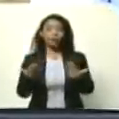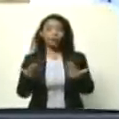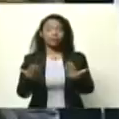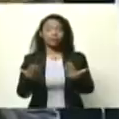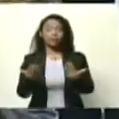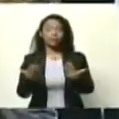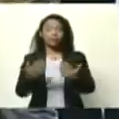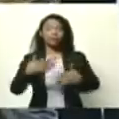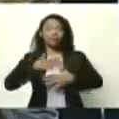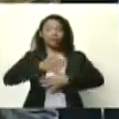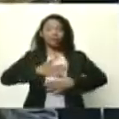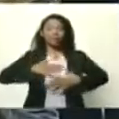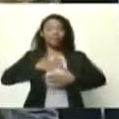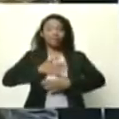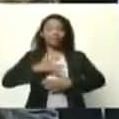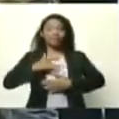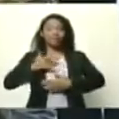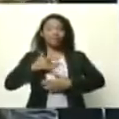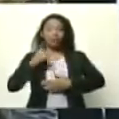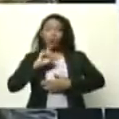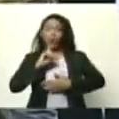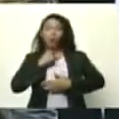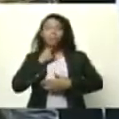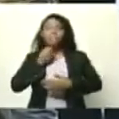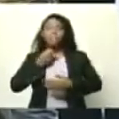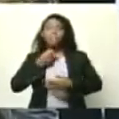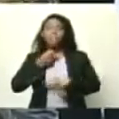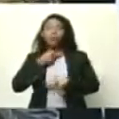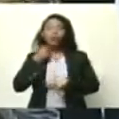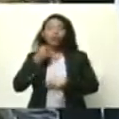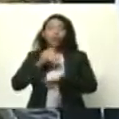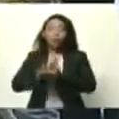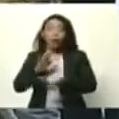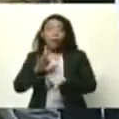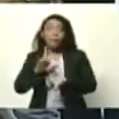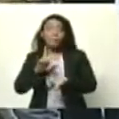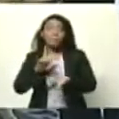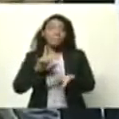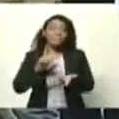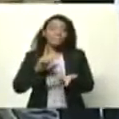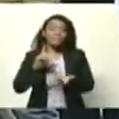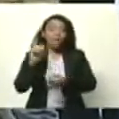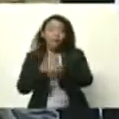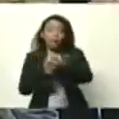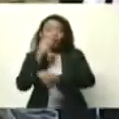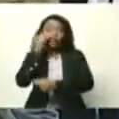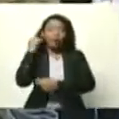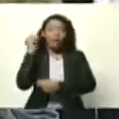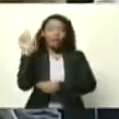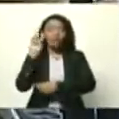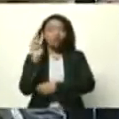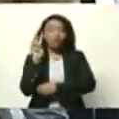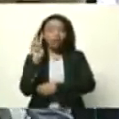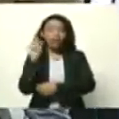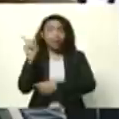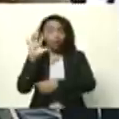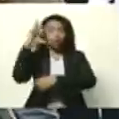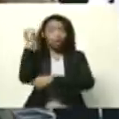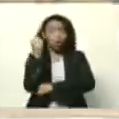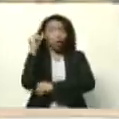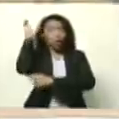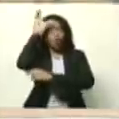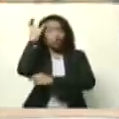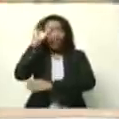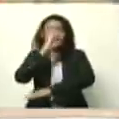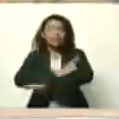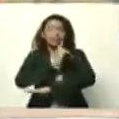la satisfacción que sentimos, no perder un hermano, una hermana venezolana, y eso se logra con mucha conciencia y disciplina